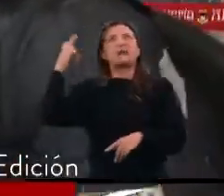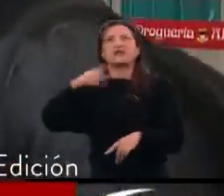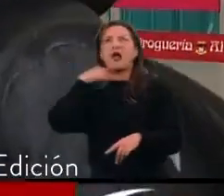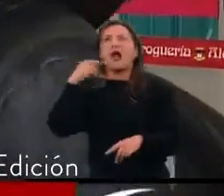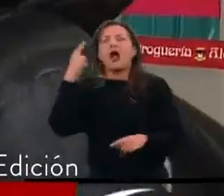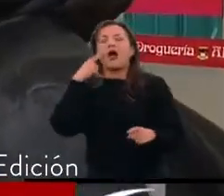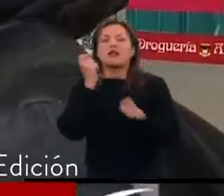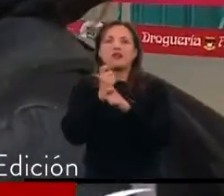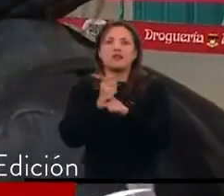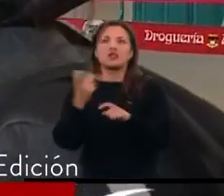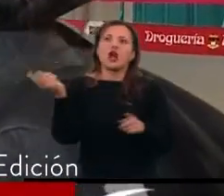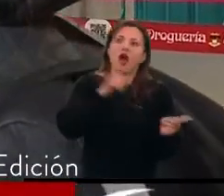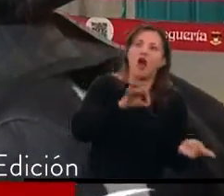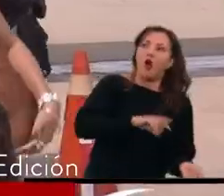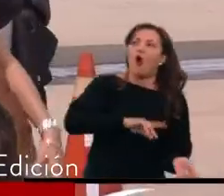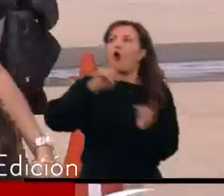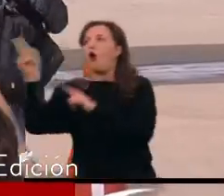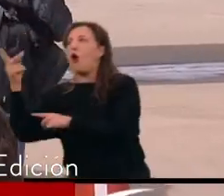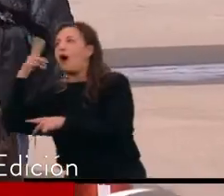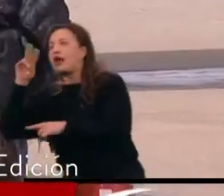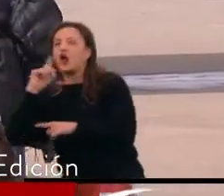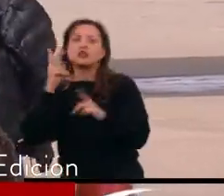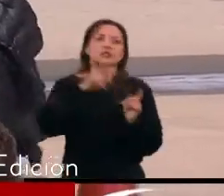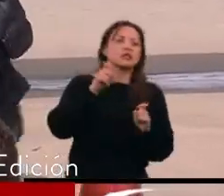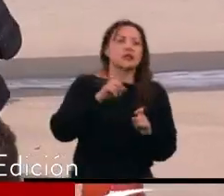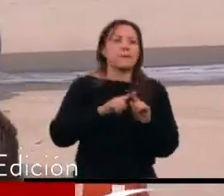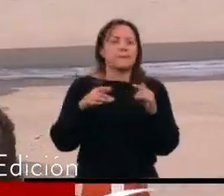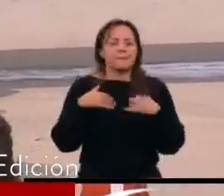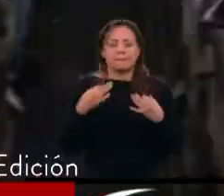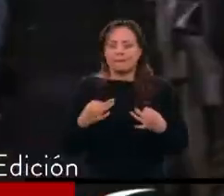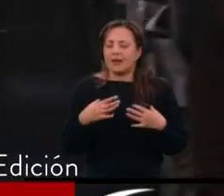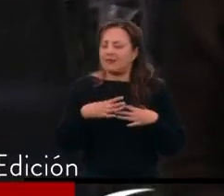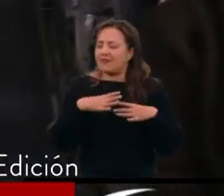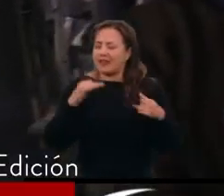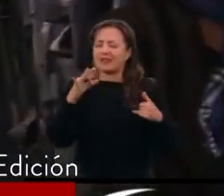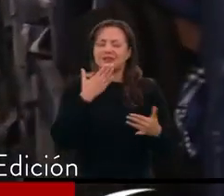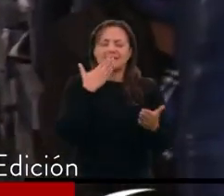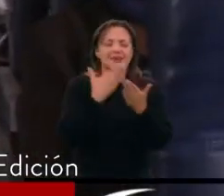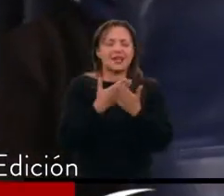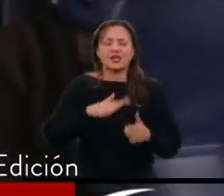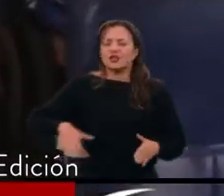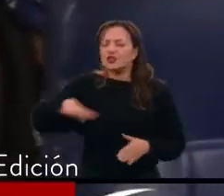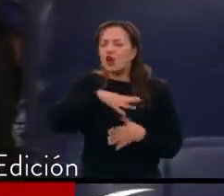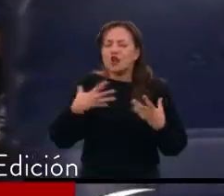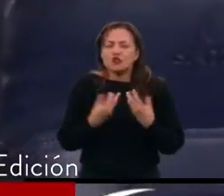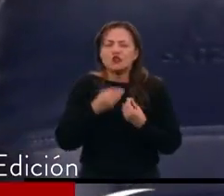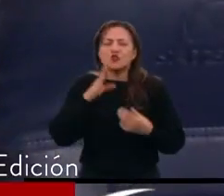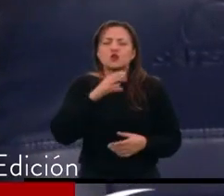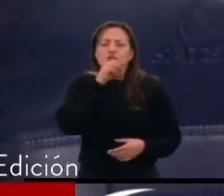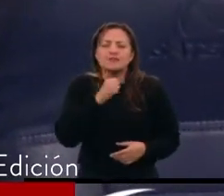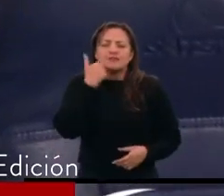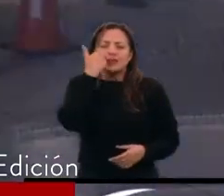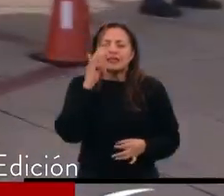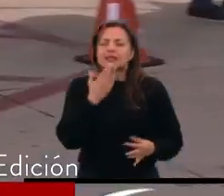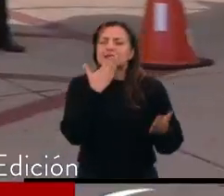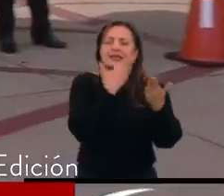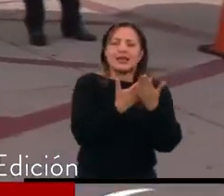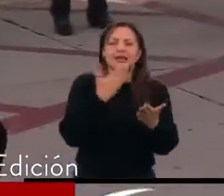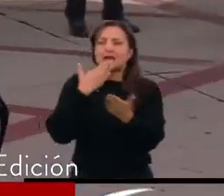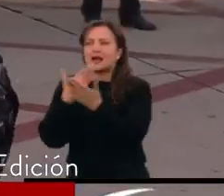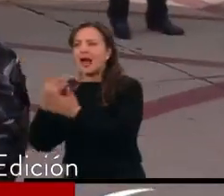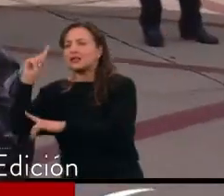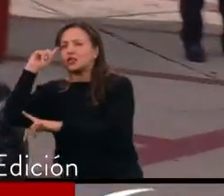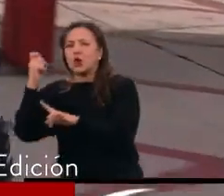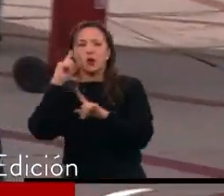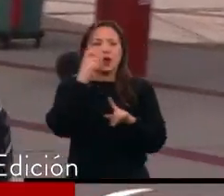en uno y otro país estoy muy feliz de verdad en nombre de todos los ancianos De verdad le doy las gracias a los dos gobiernos porque esto es una